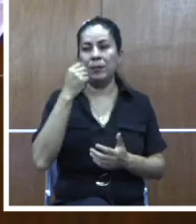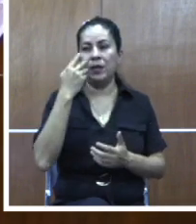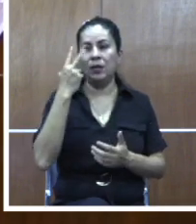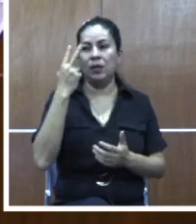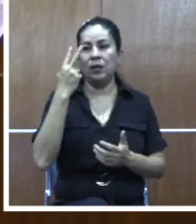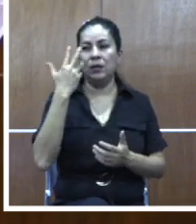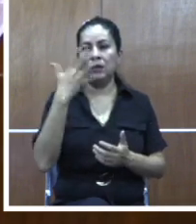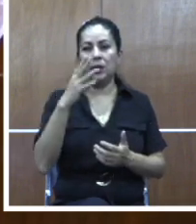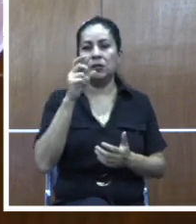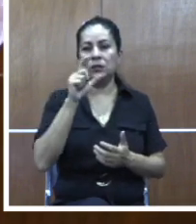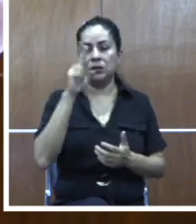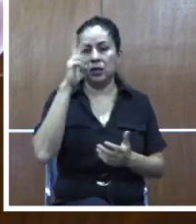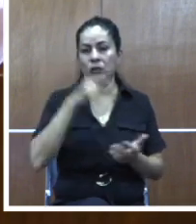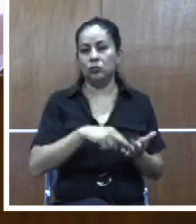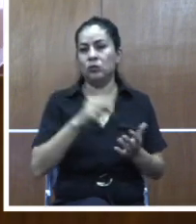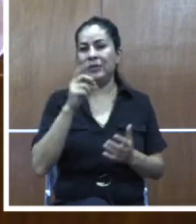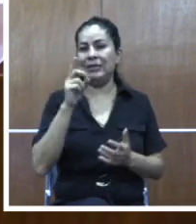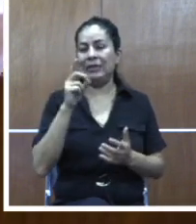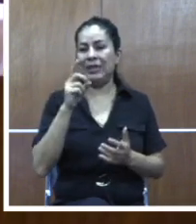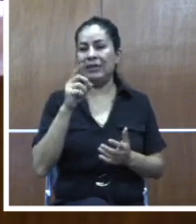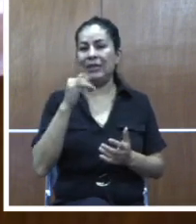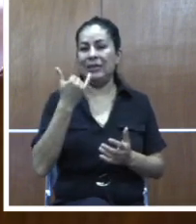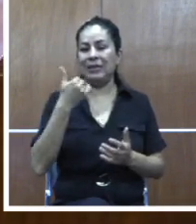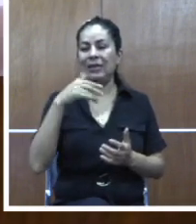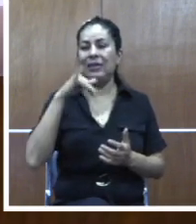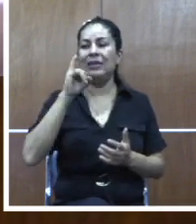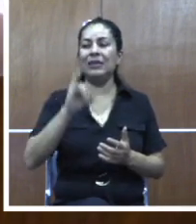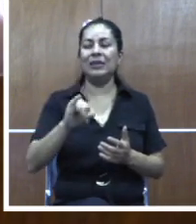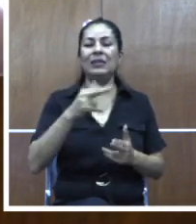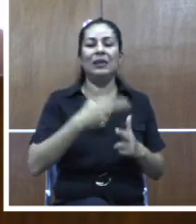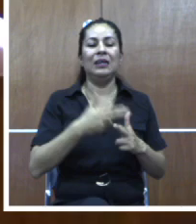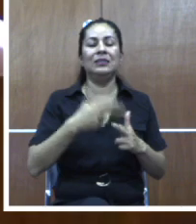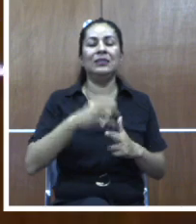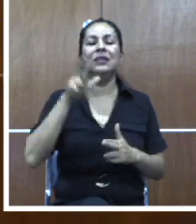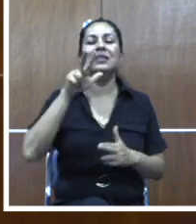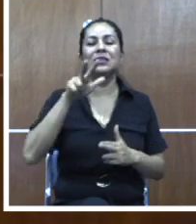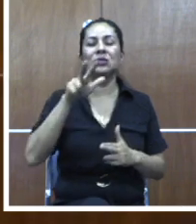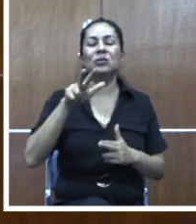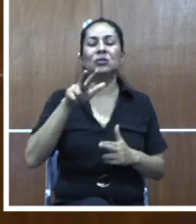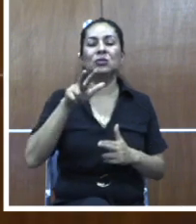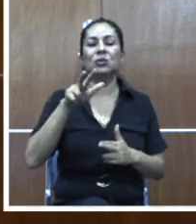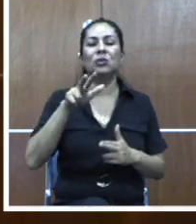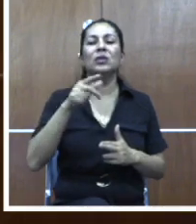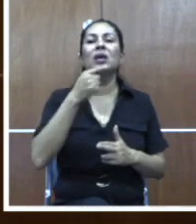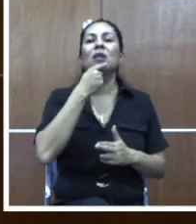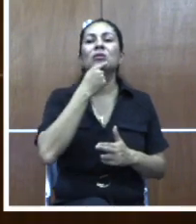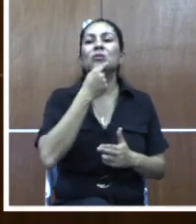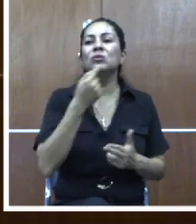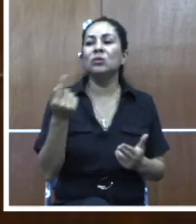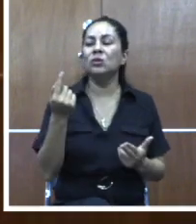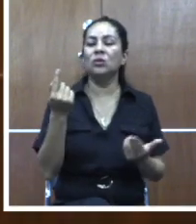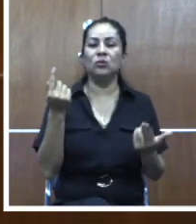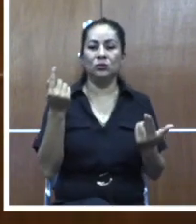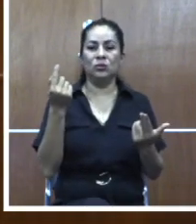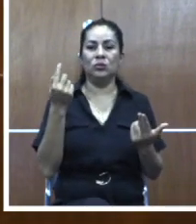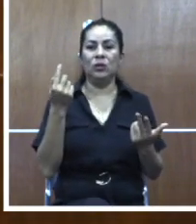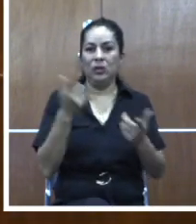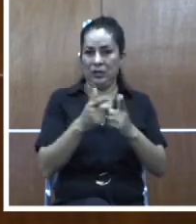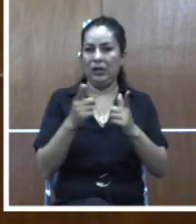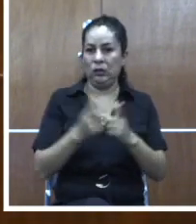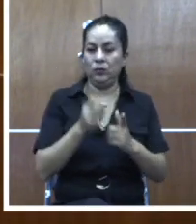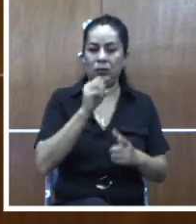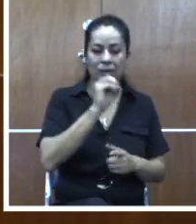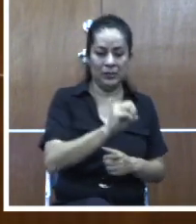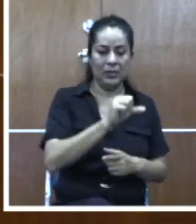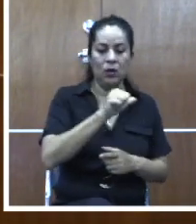2010-2030, del Consejo Nacional de Población hasta el 2018, la población de niñas, niños y adolescentes entre